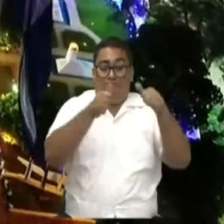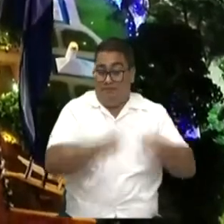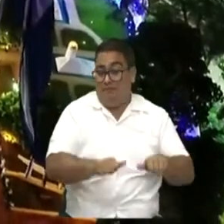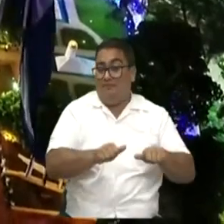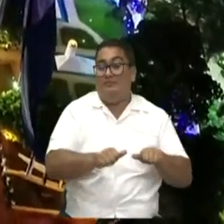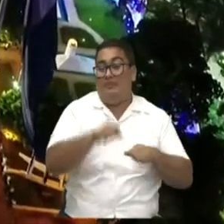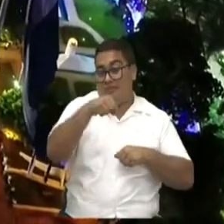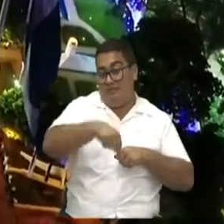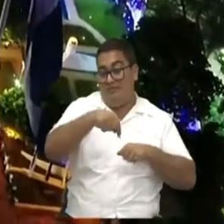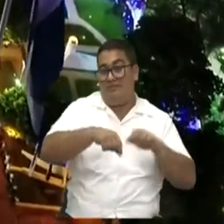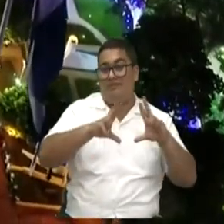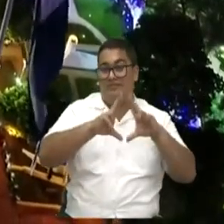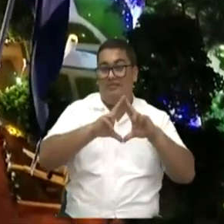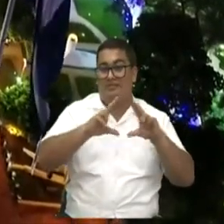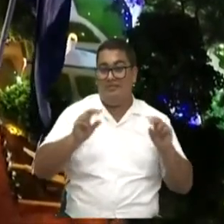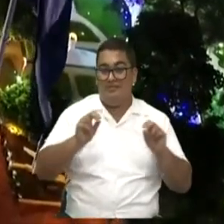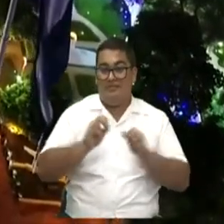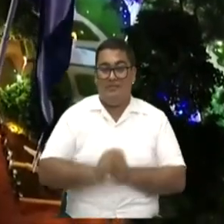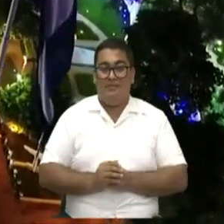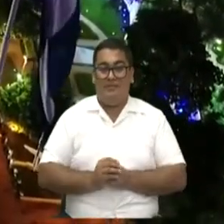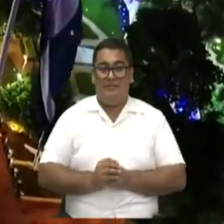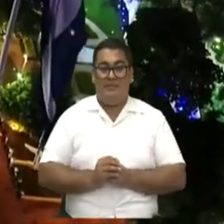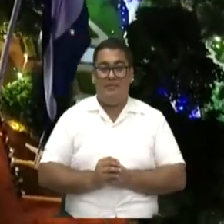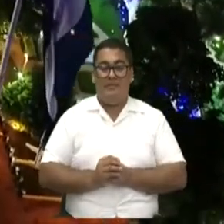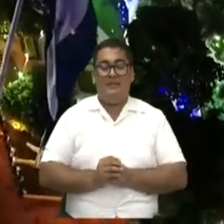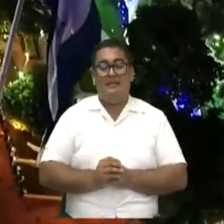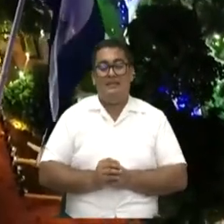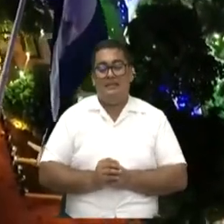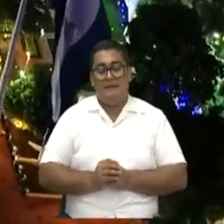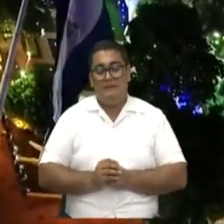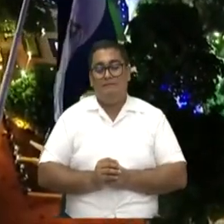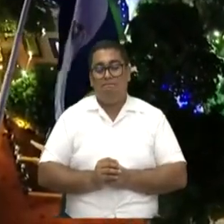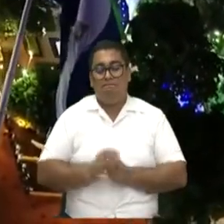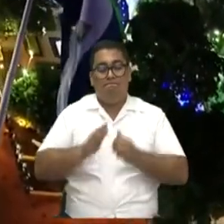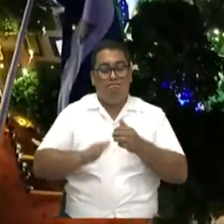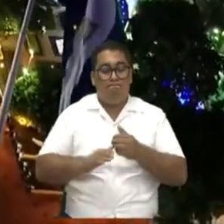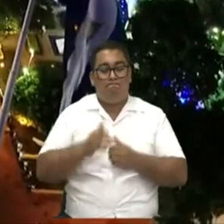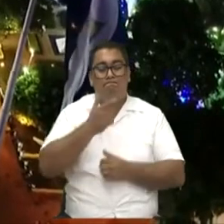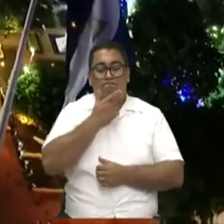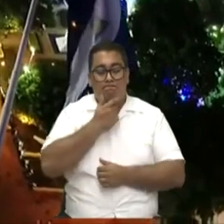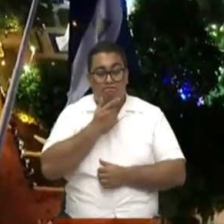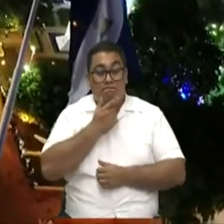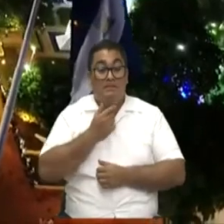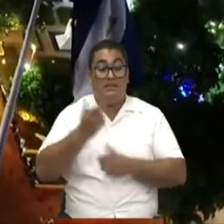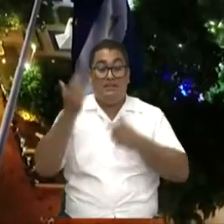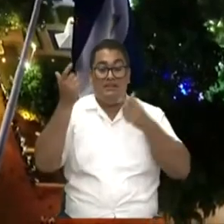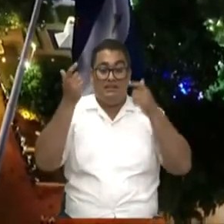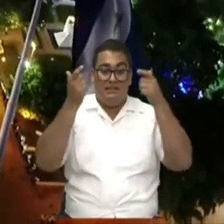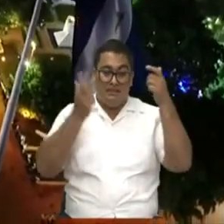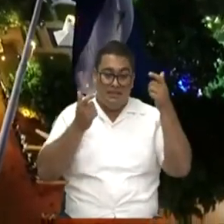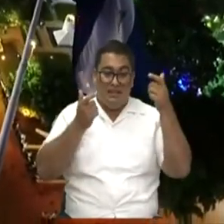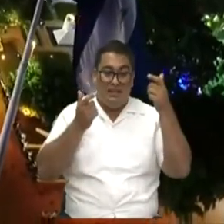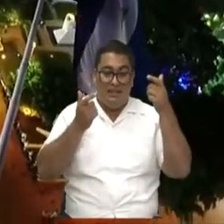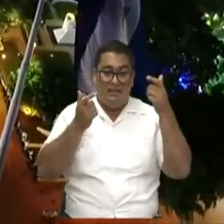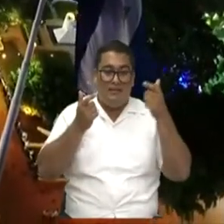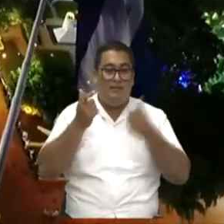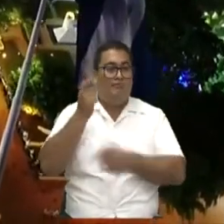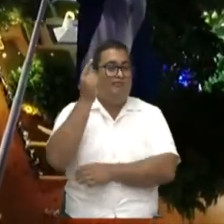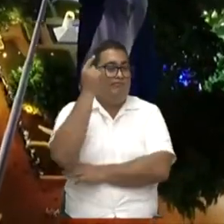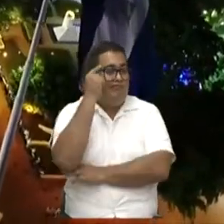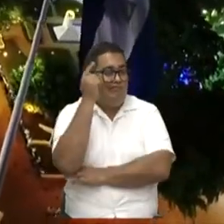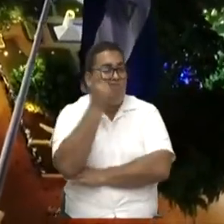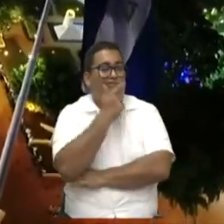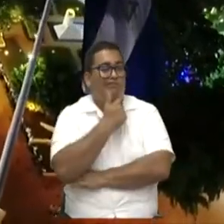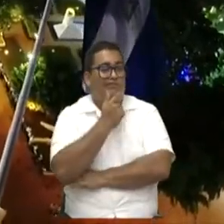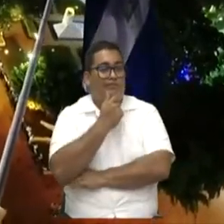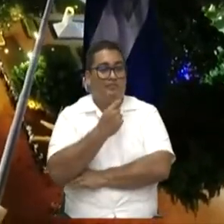Estados Unidos, un acercamiento con el orteguismo, pues a primer nivel, solamente los desprestigia más